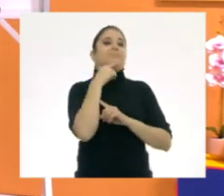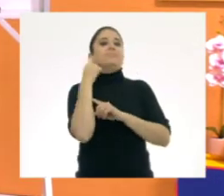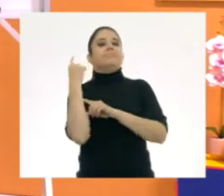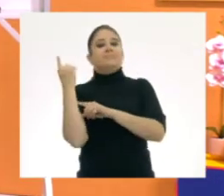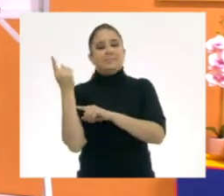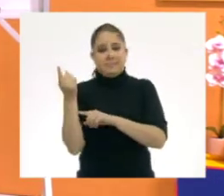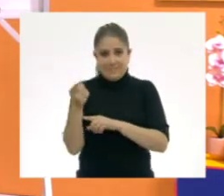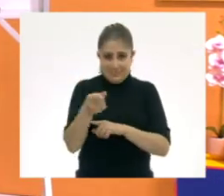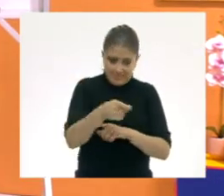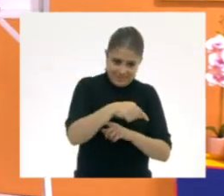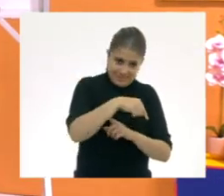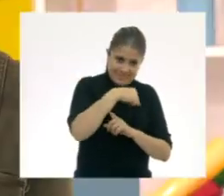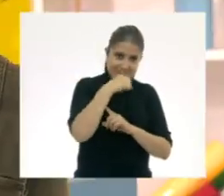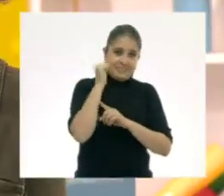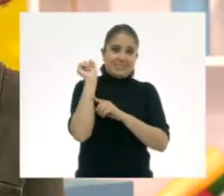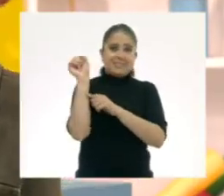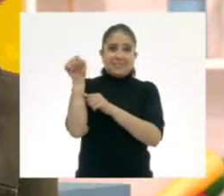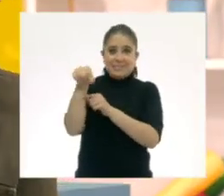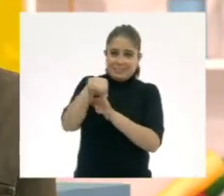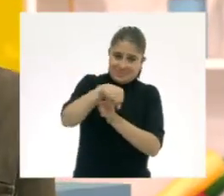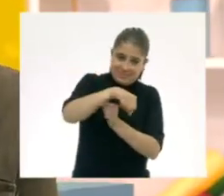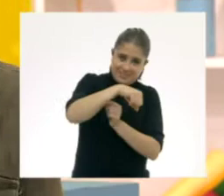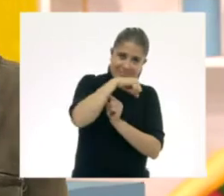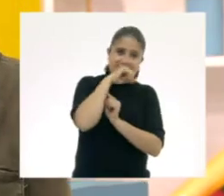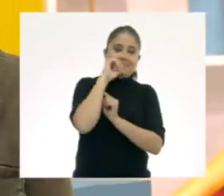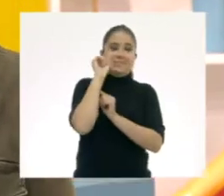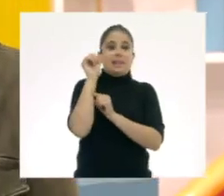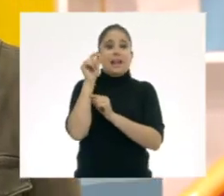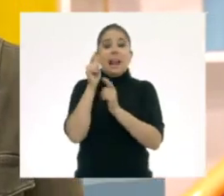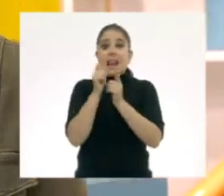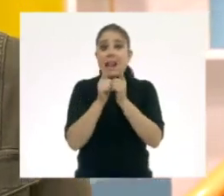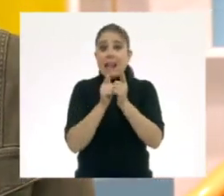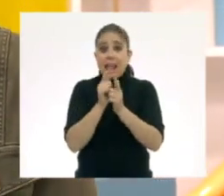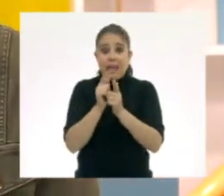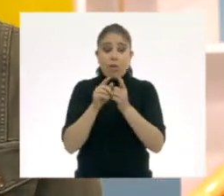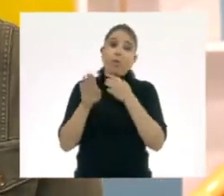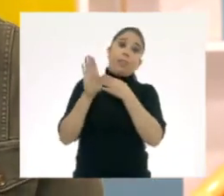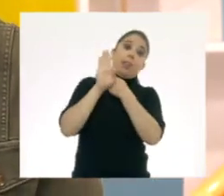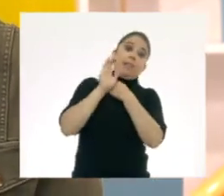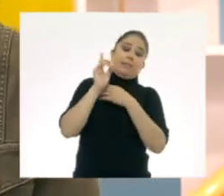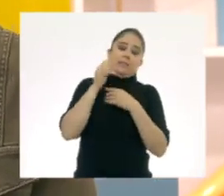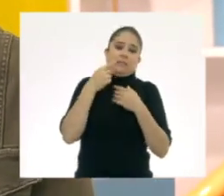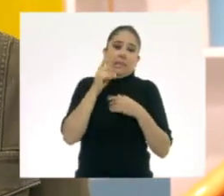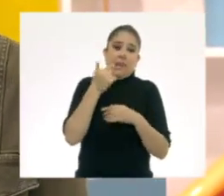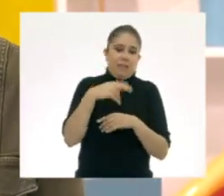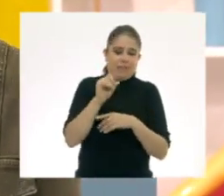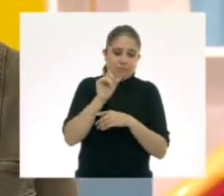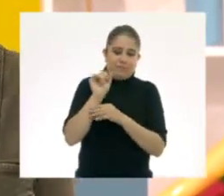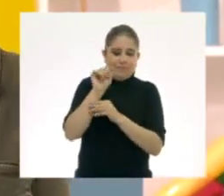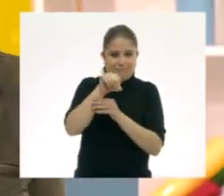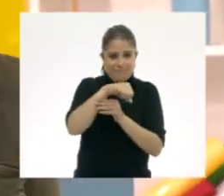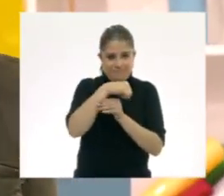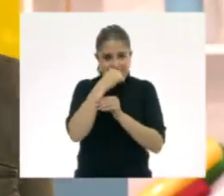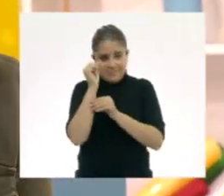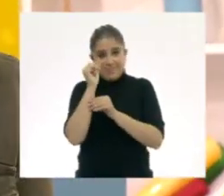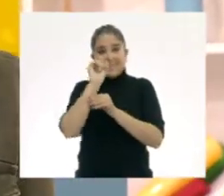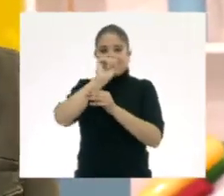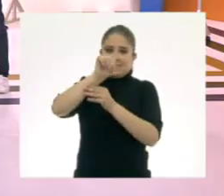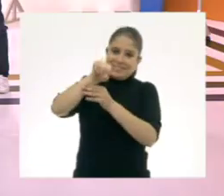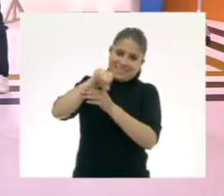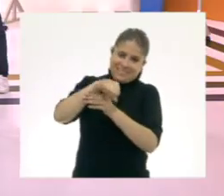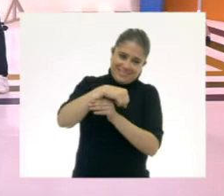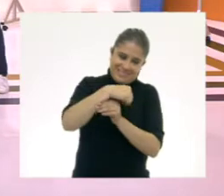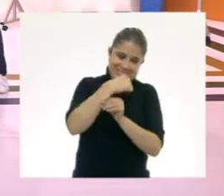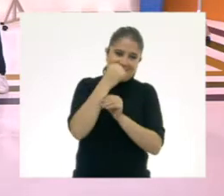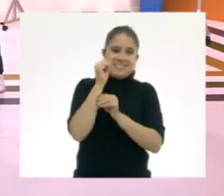un giro lento, que no te hagas daño, hacia el otro lado, otro giro y